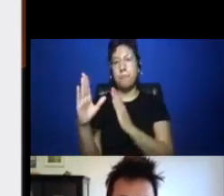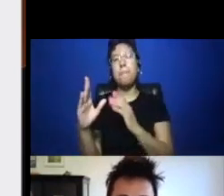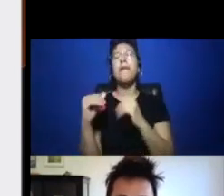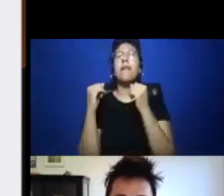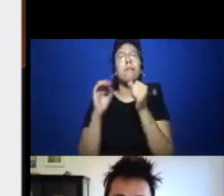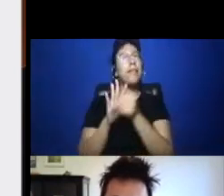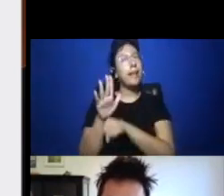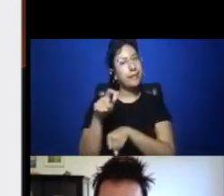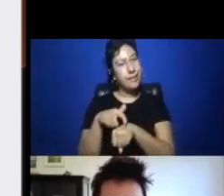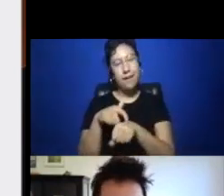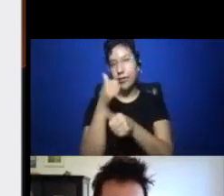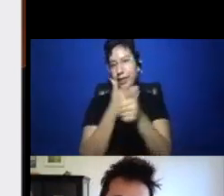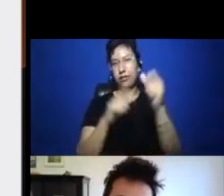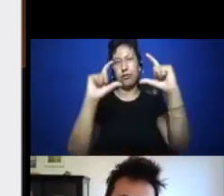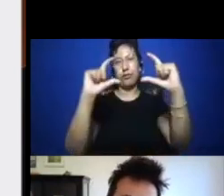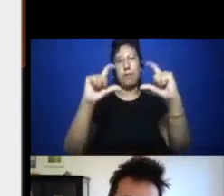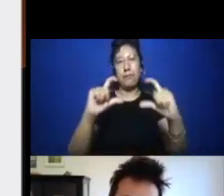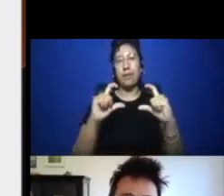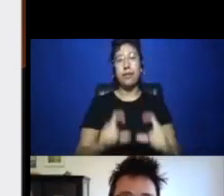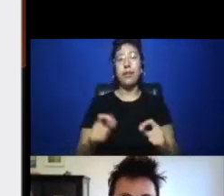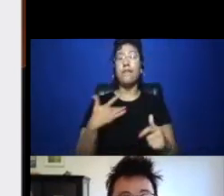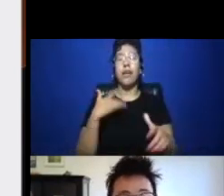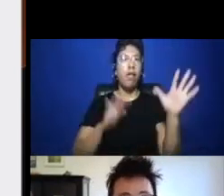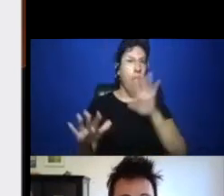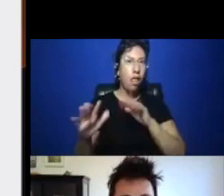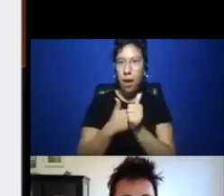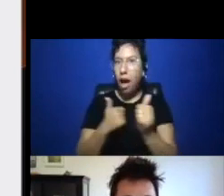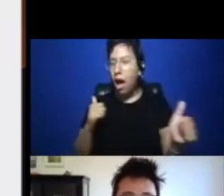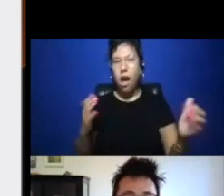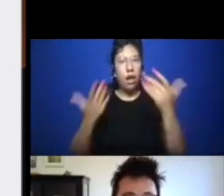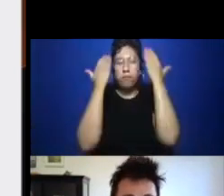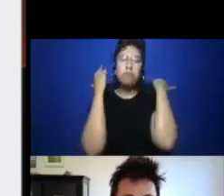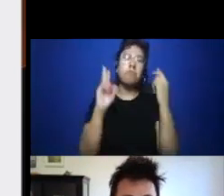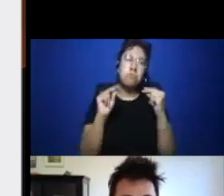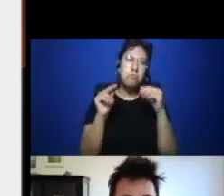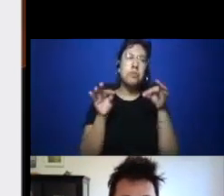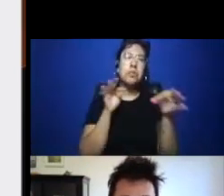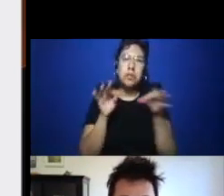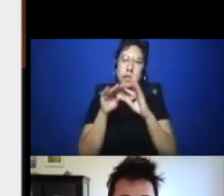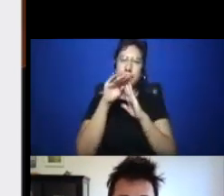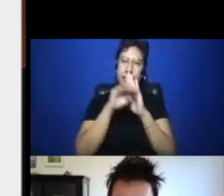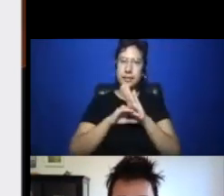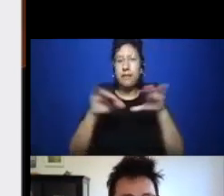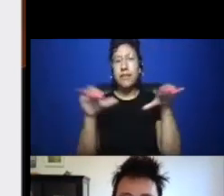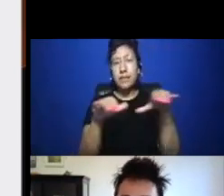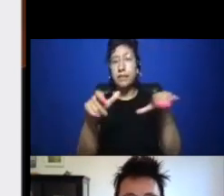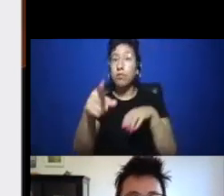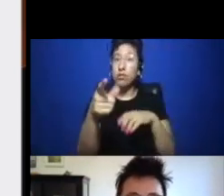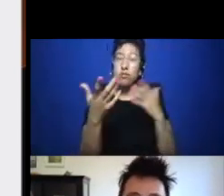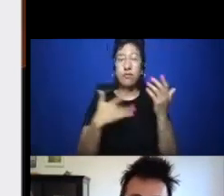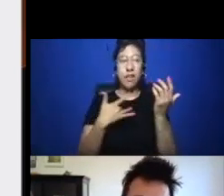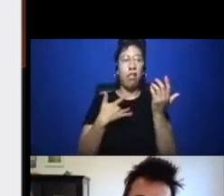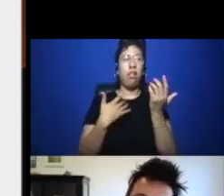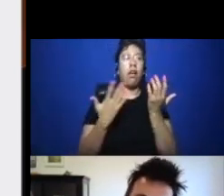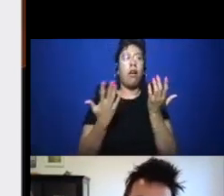de autentificación de dos pasos. Así que nadie se va a quedar atrás. Vamos a pasar por una lista de actividades que ustedes